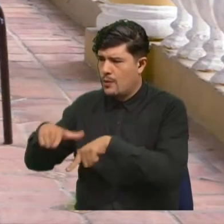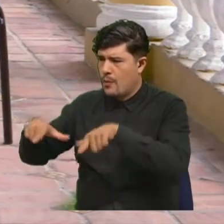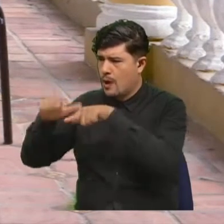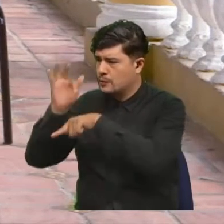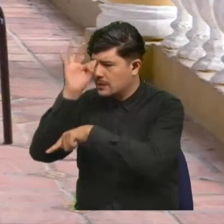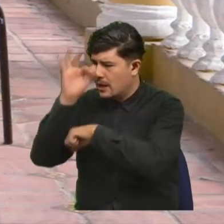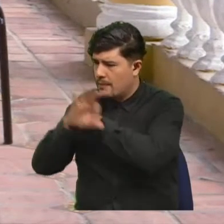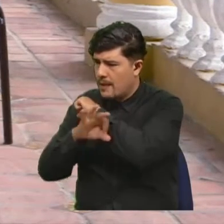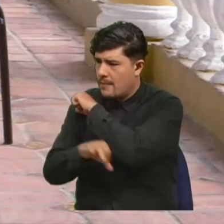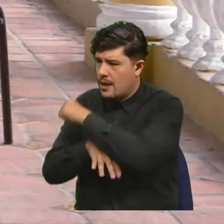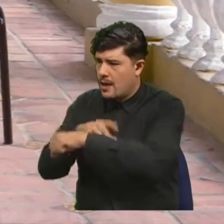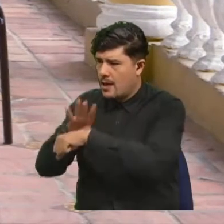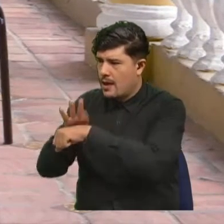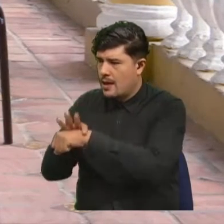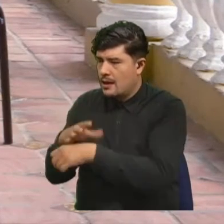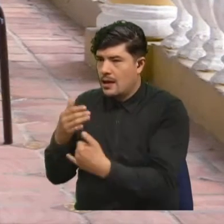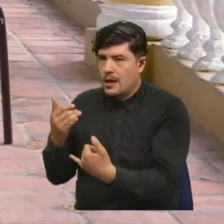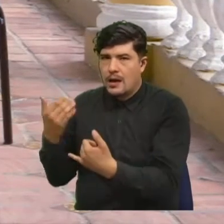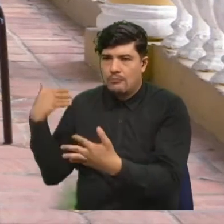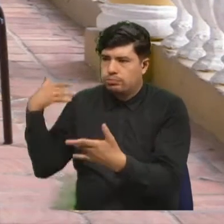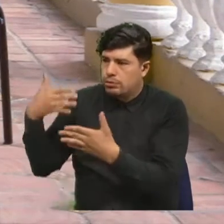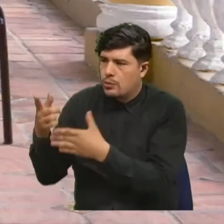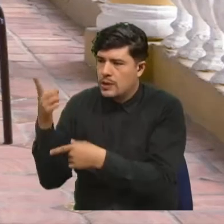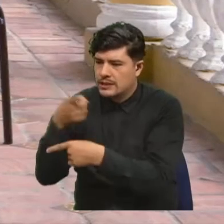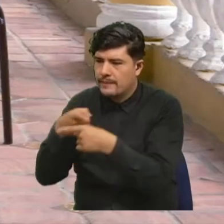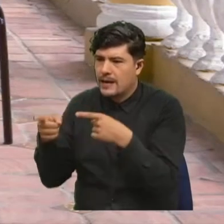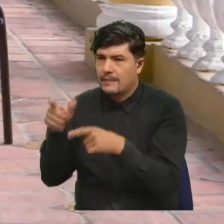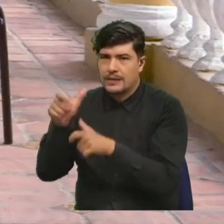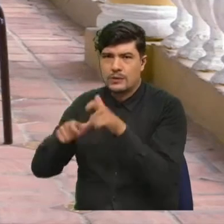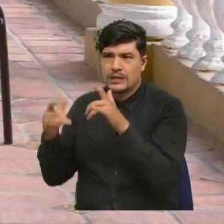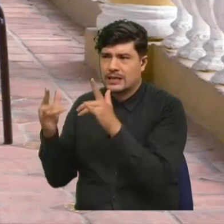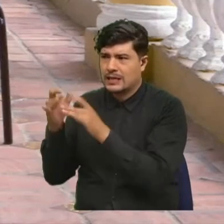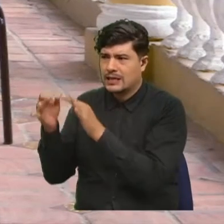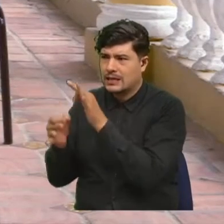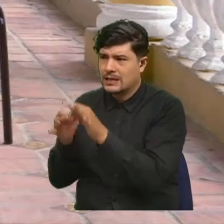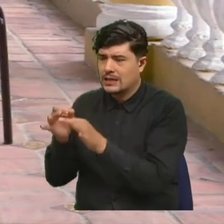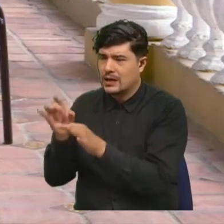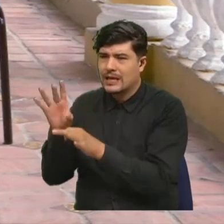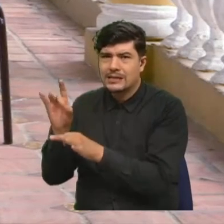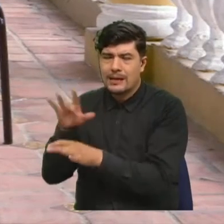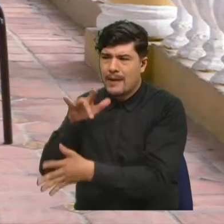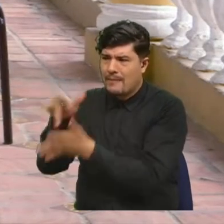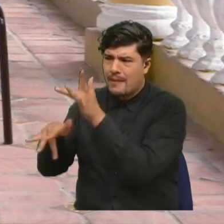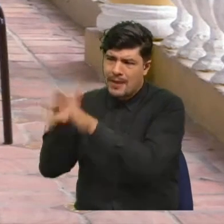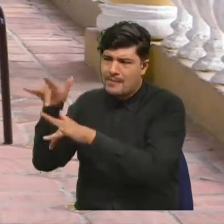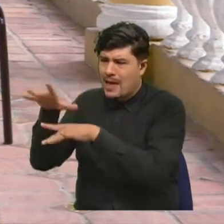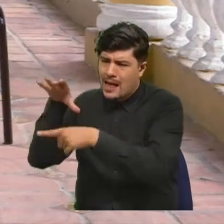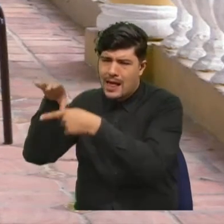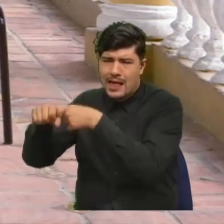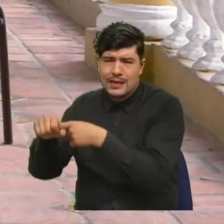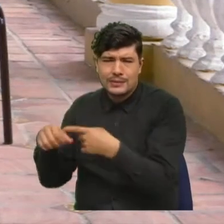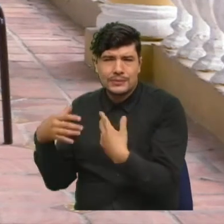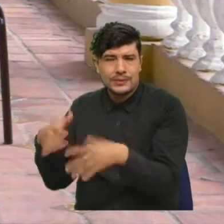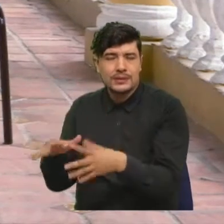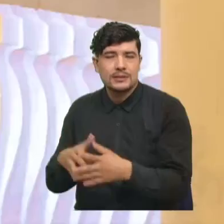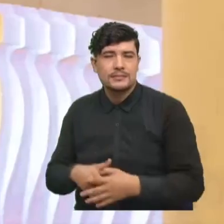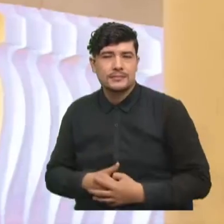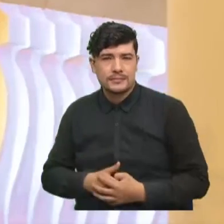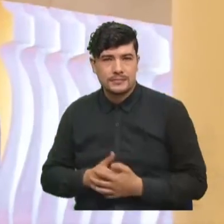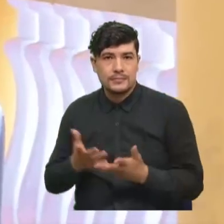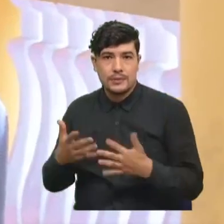venidas a un cara manco una cita todo esto pienso que se dio en el blanco a quienes se fugaron que sigue además normal sólo no sólo la la ayuda profesional